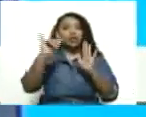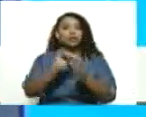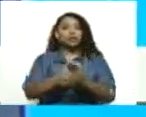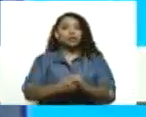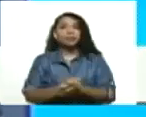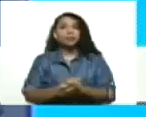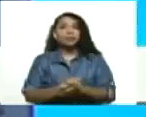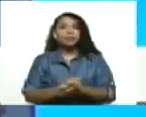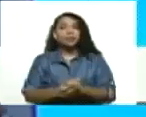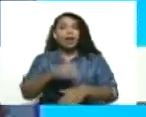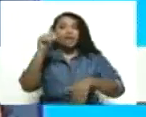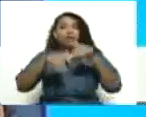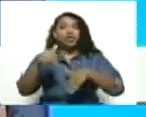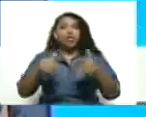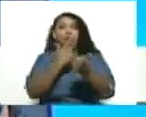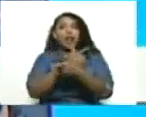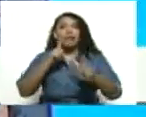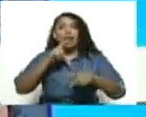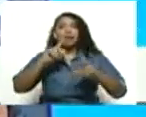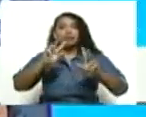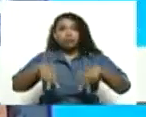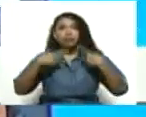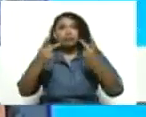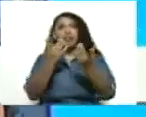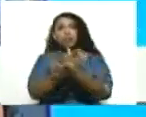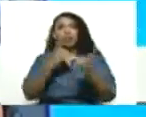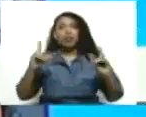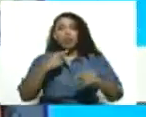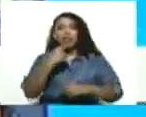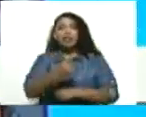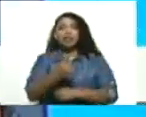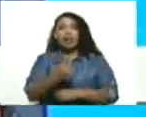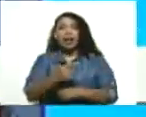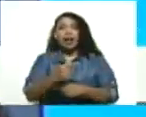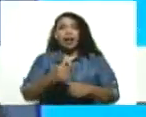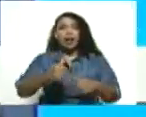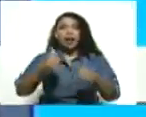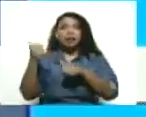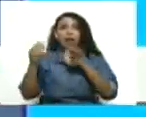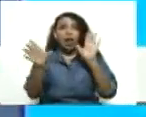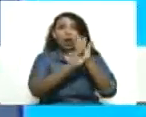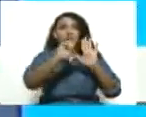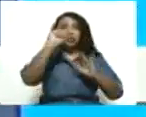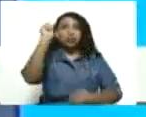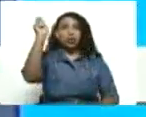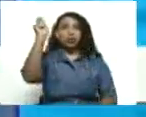voto libre y en referendo democrático decreta la siguiente constitución